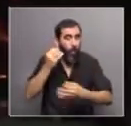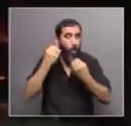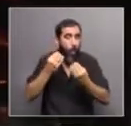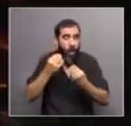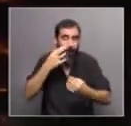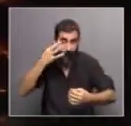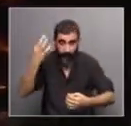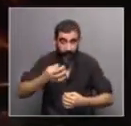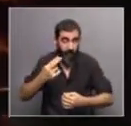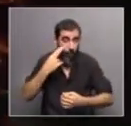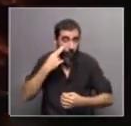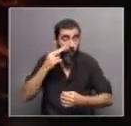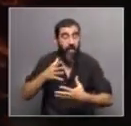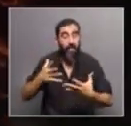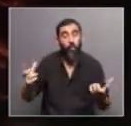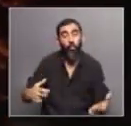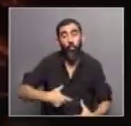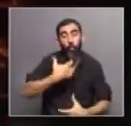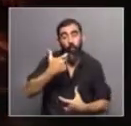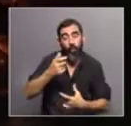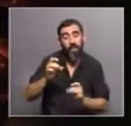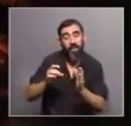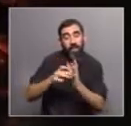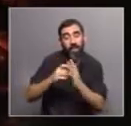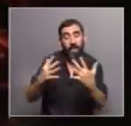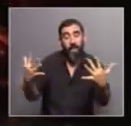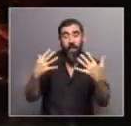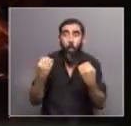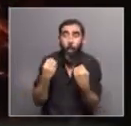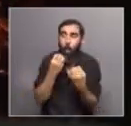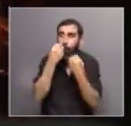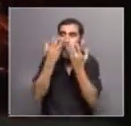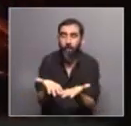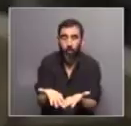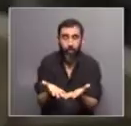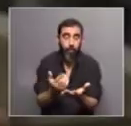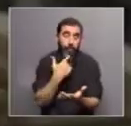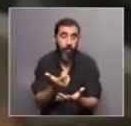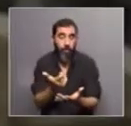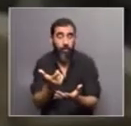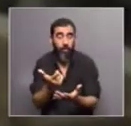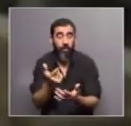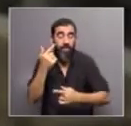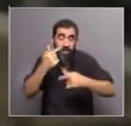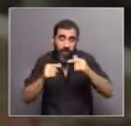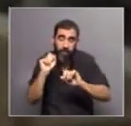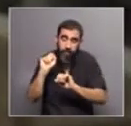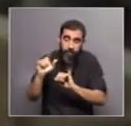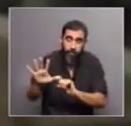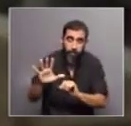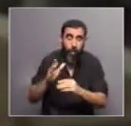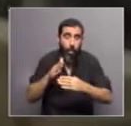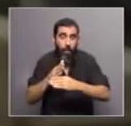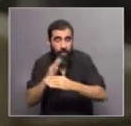el impacto de las estufas a leña en la calidad del aire y cómo se puede mejorar mediante la utilización de combustibles con determinadas características o